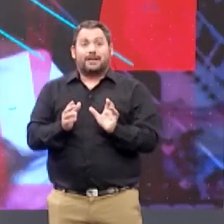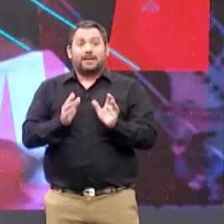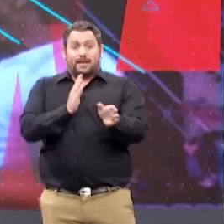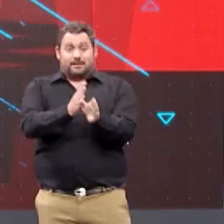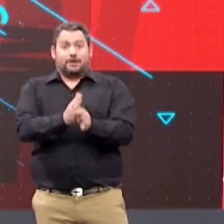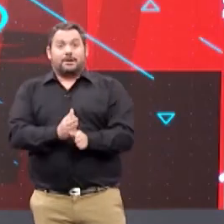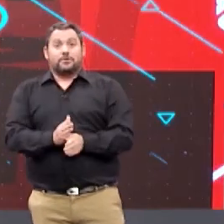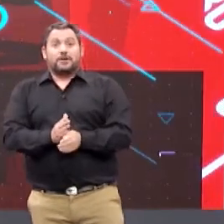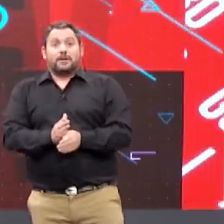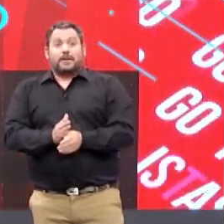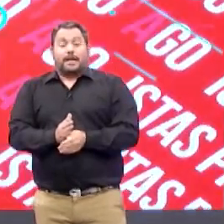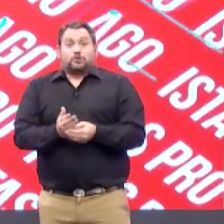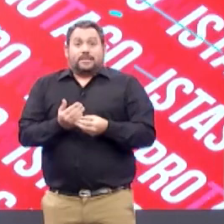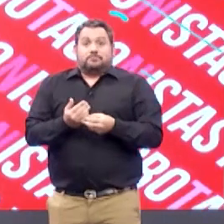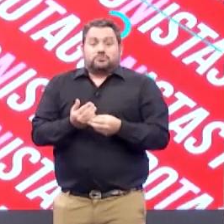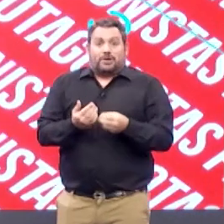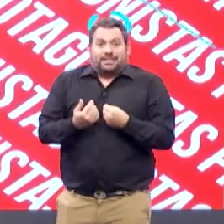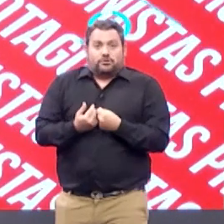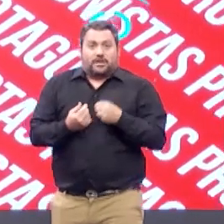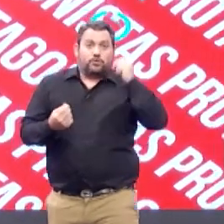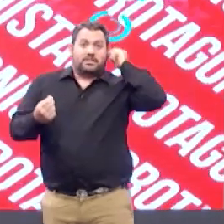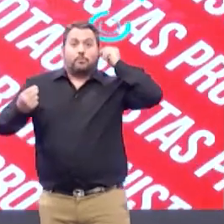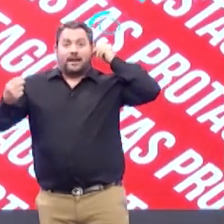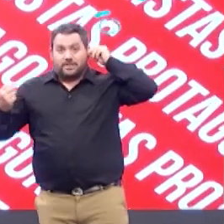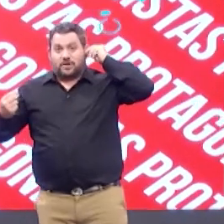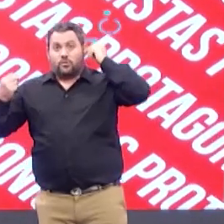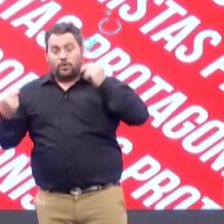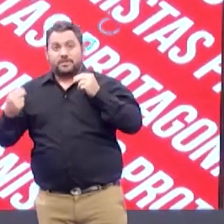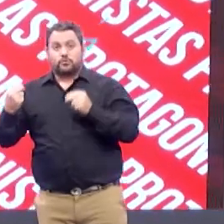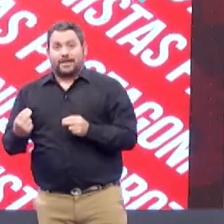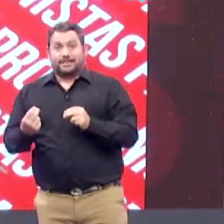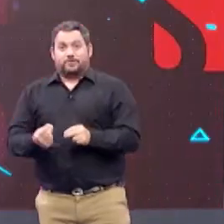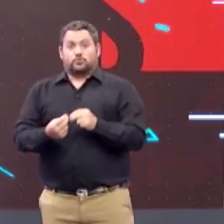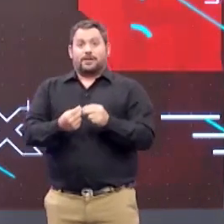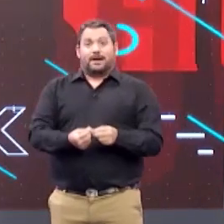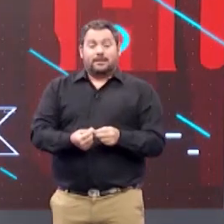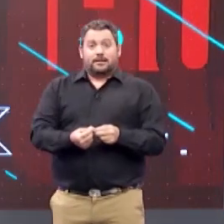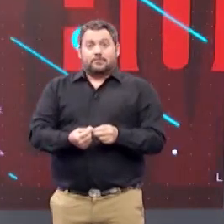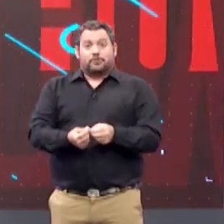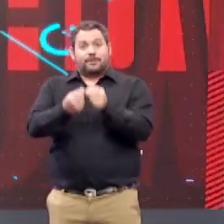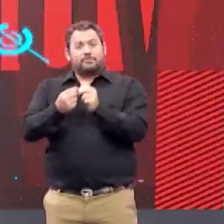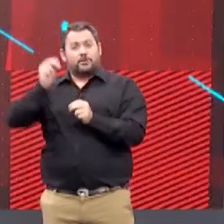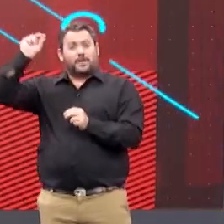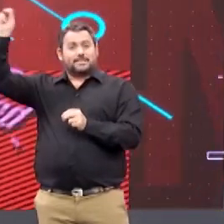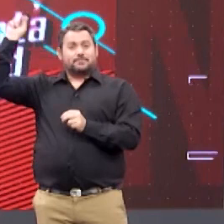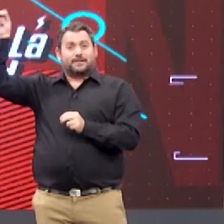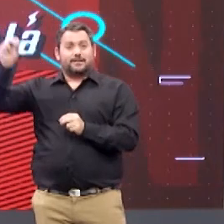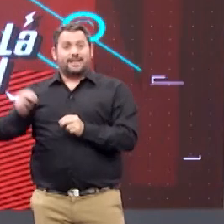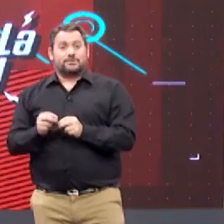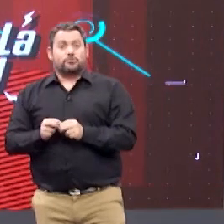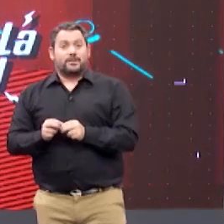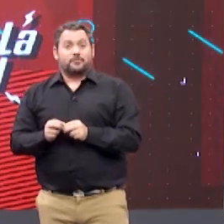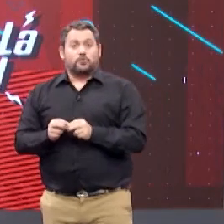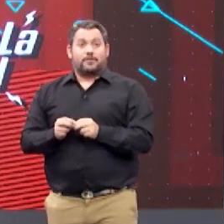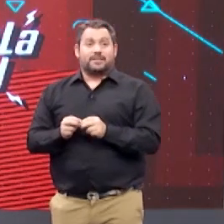más le cuesta en el mano a mano. No tengo duda. Entonces, yo entiendo que el último partido que jugó de titular terminó todas mal, pero también me quedo con aquella imagen